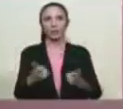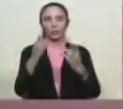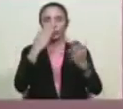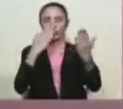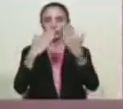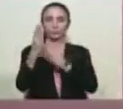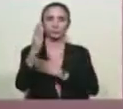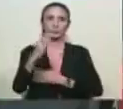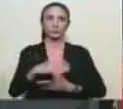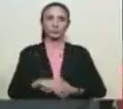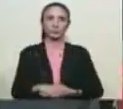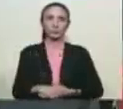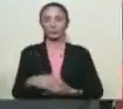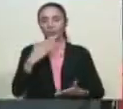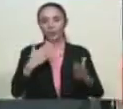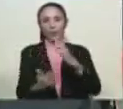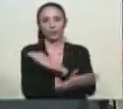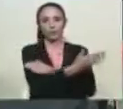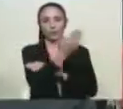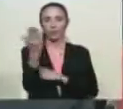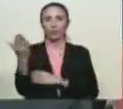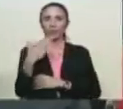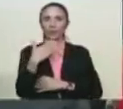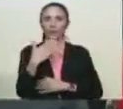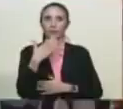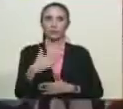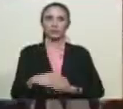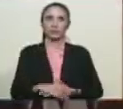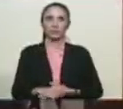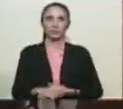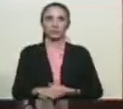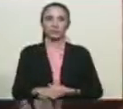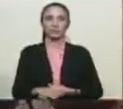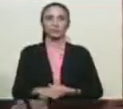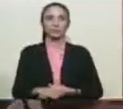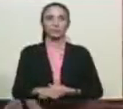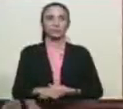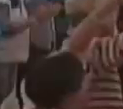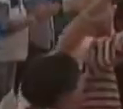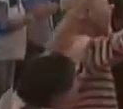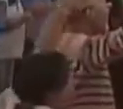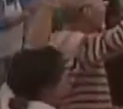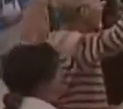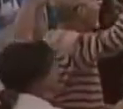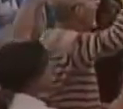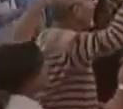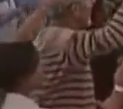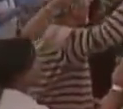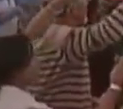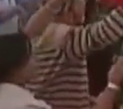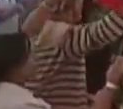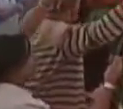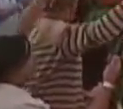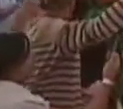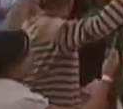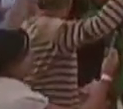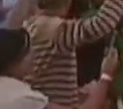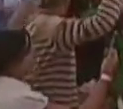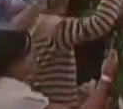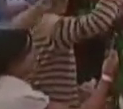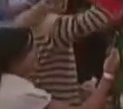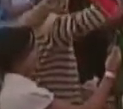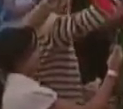siempre! Gracias, gracias hermanos y hermanas, gracias. ¡Viva Venezuela, mi patria